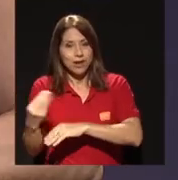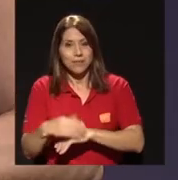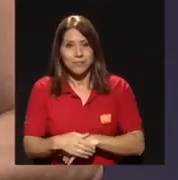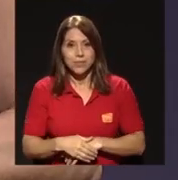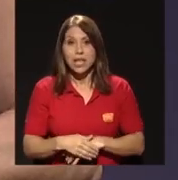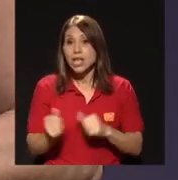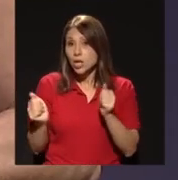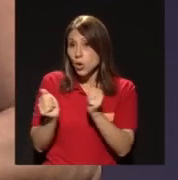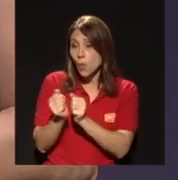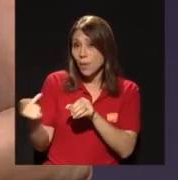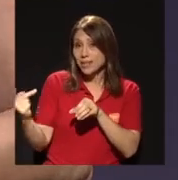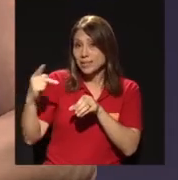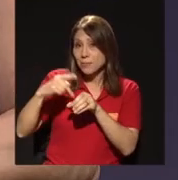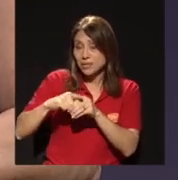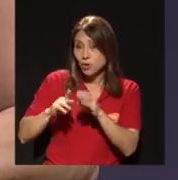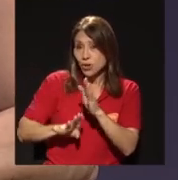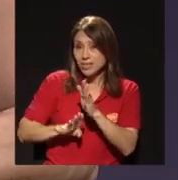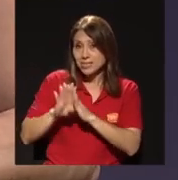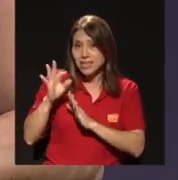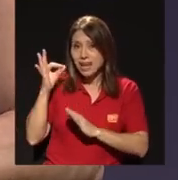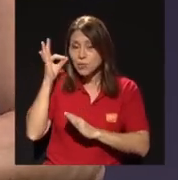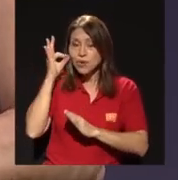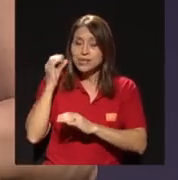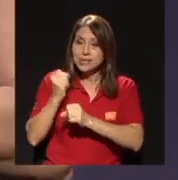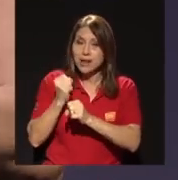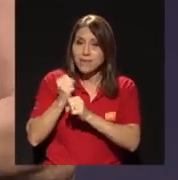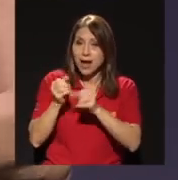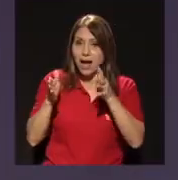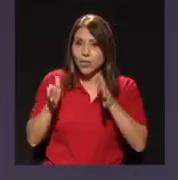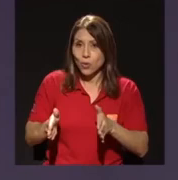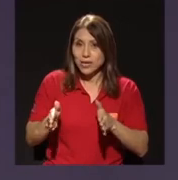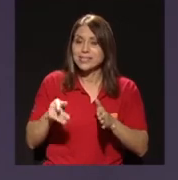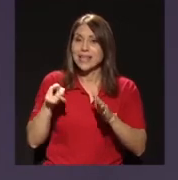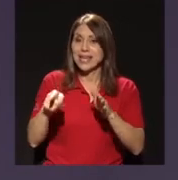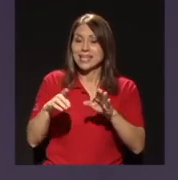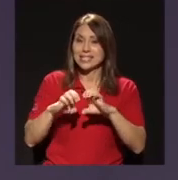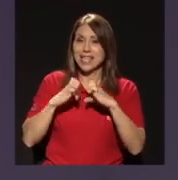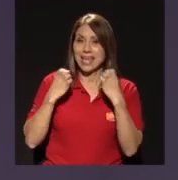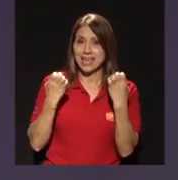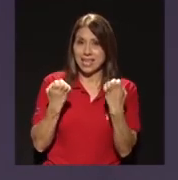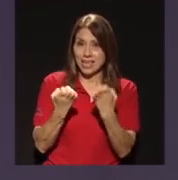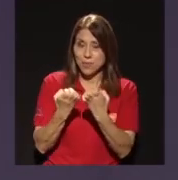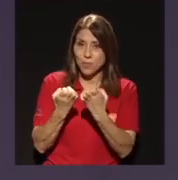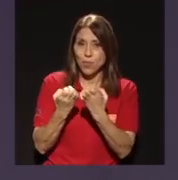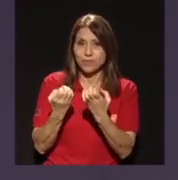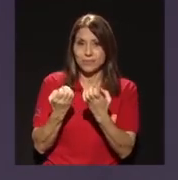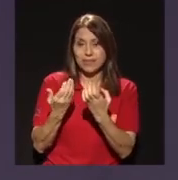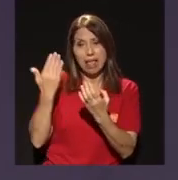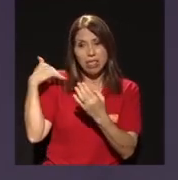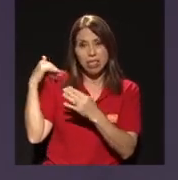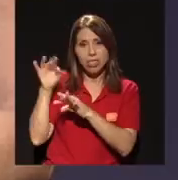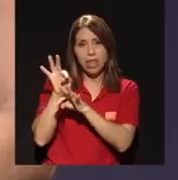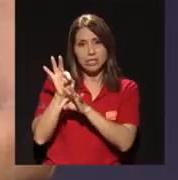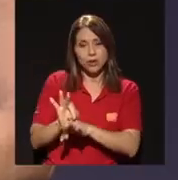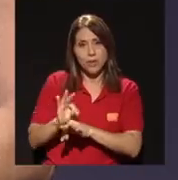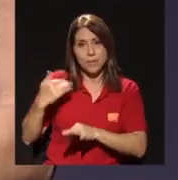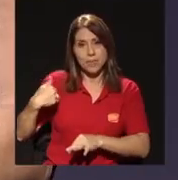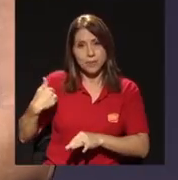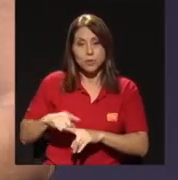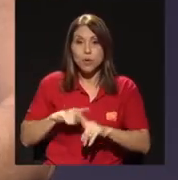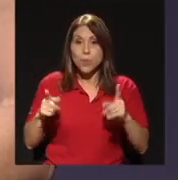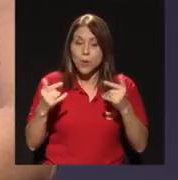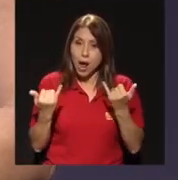mujeres trabajadoras y sobre todo en ese equipo tradicionalmente